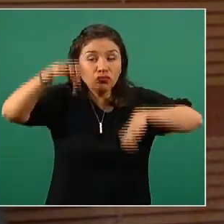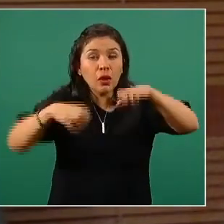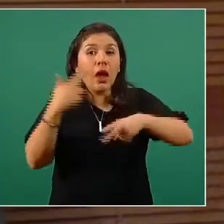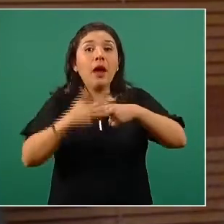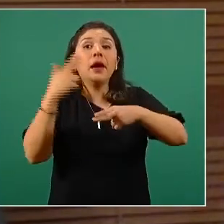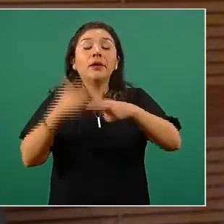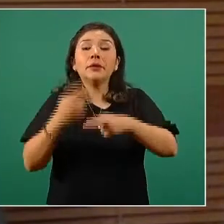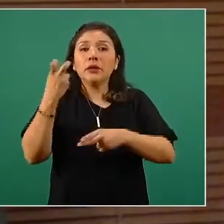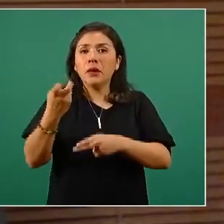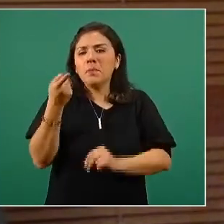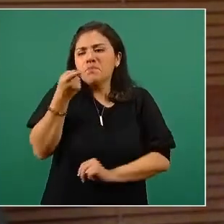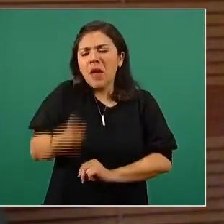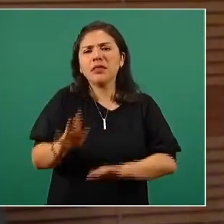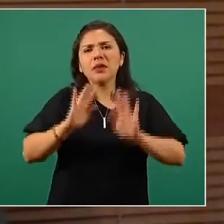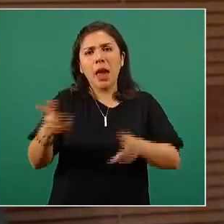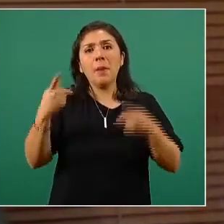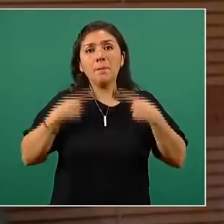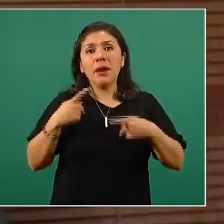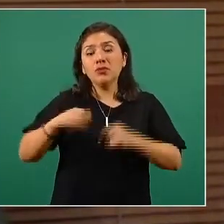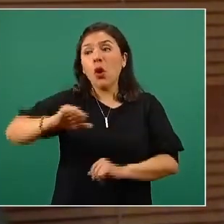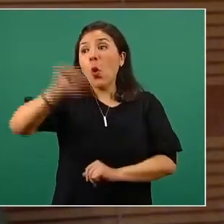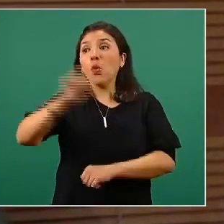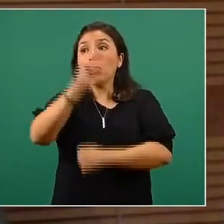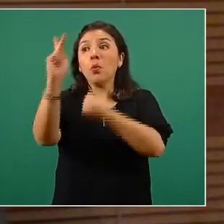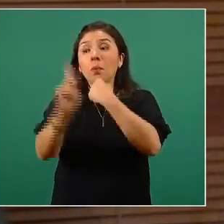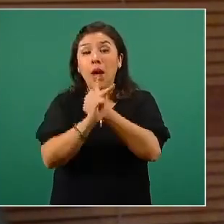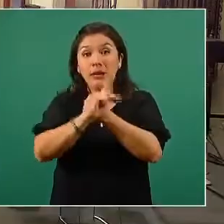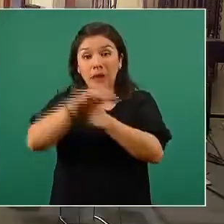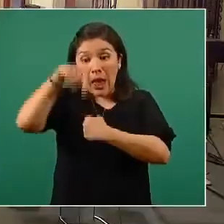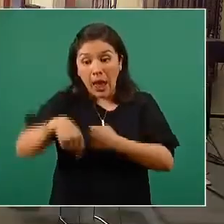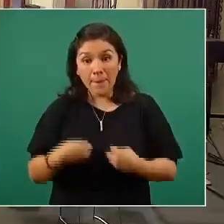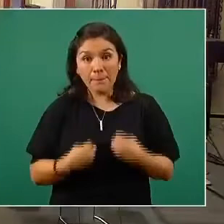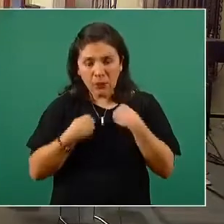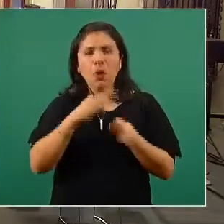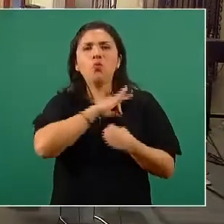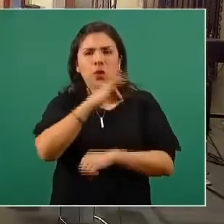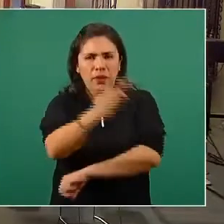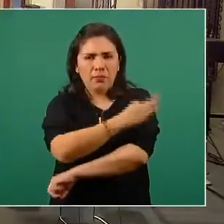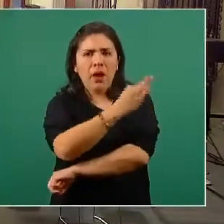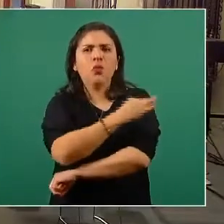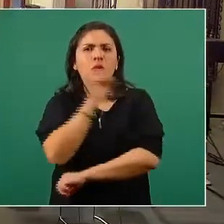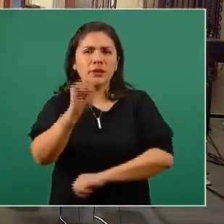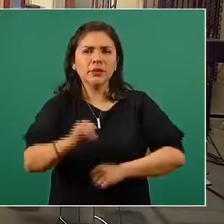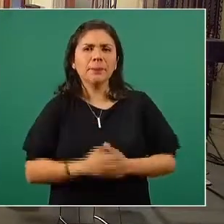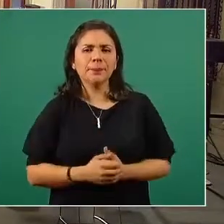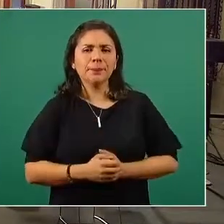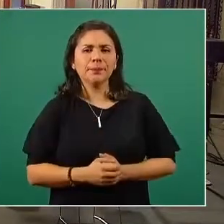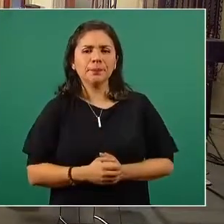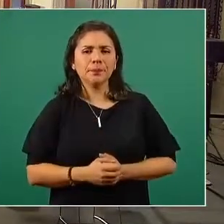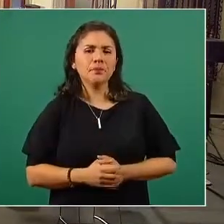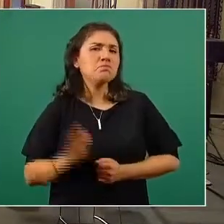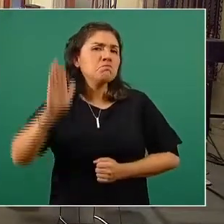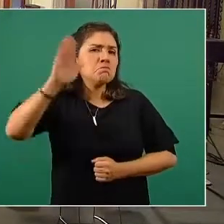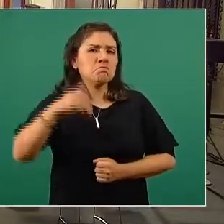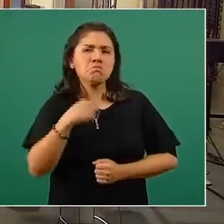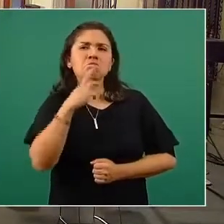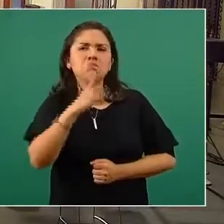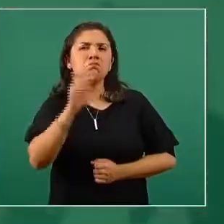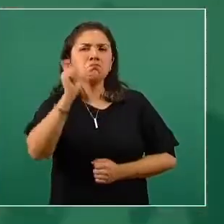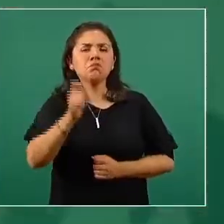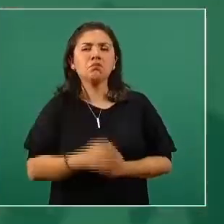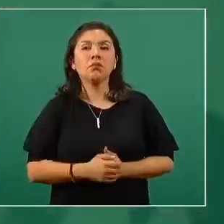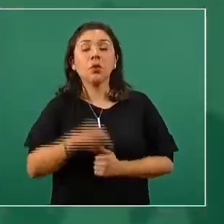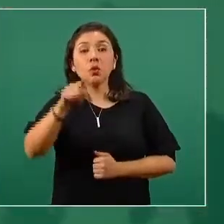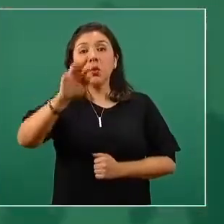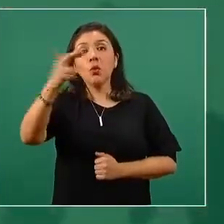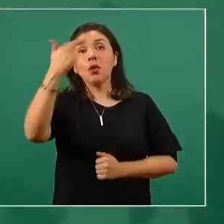la instrucción que los extranjeros también recibirán su vacunación. Ok, gracias. Aquí nada más quisiera resaltar que recordemos que la